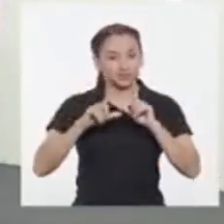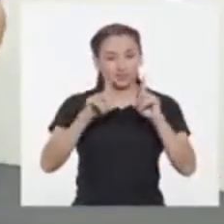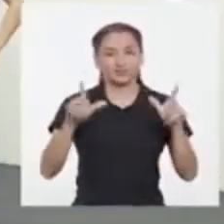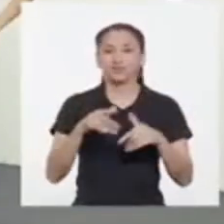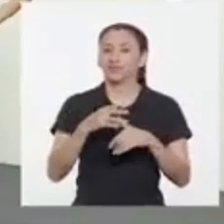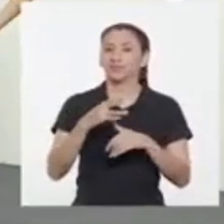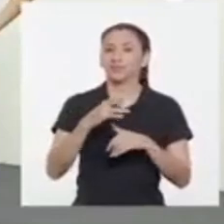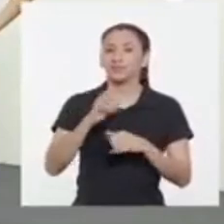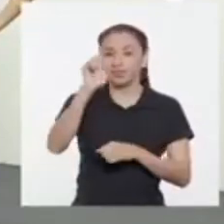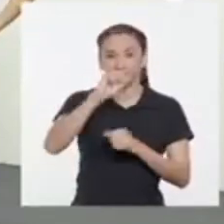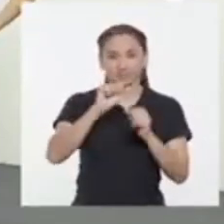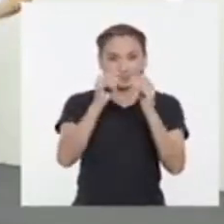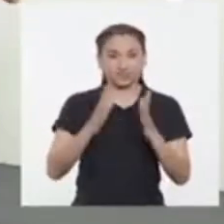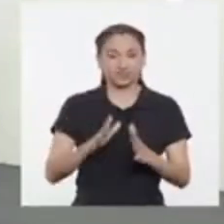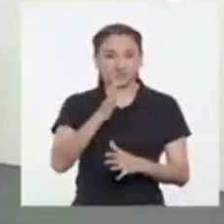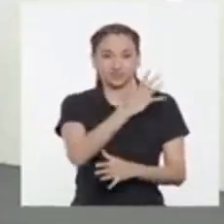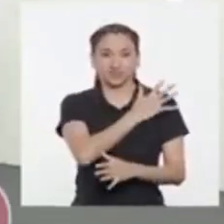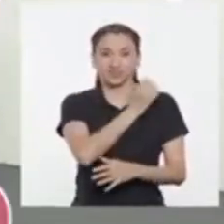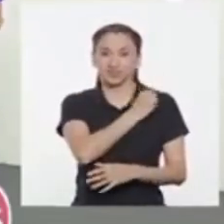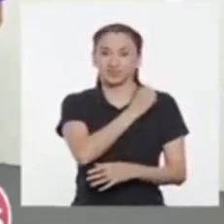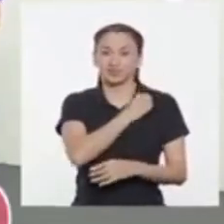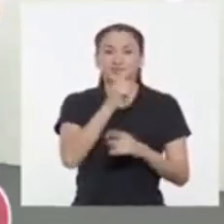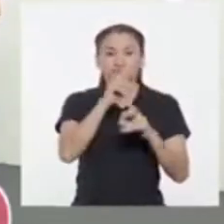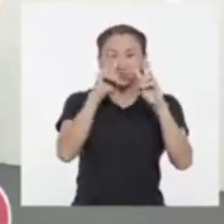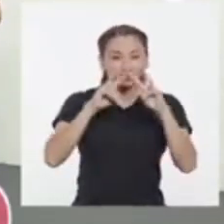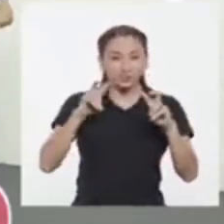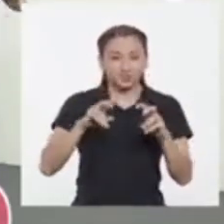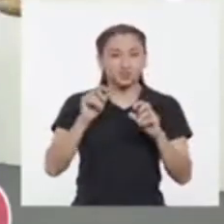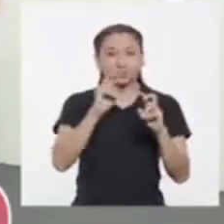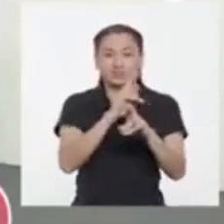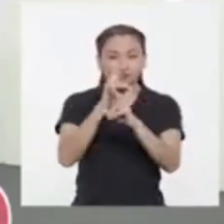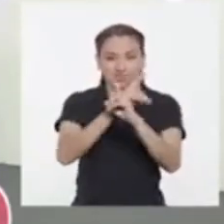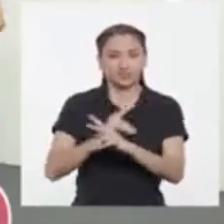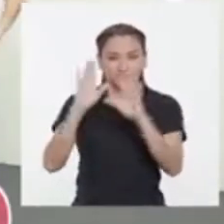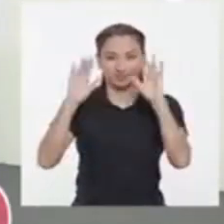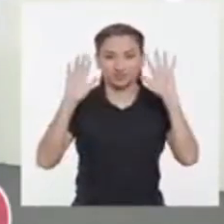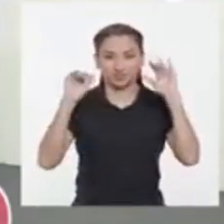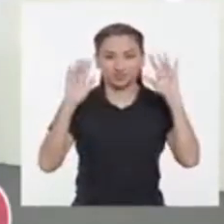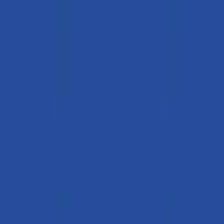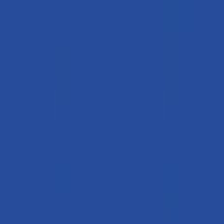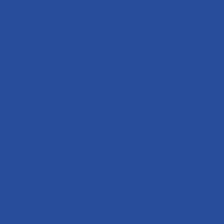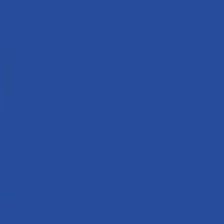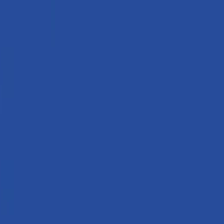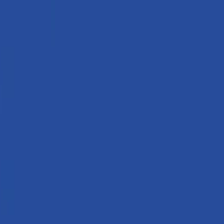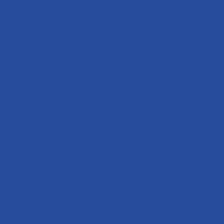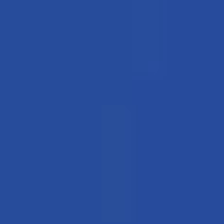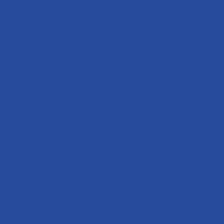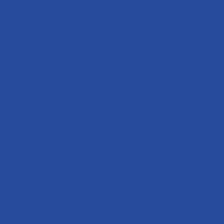programa, chicas y chicos de quinto de secundaria. Cuídense e investiguen mucho. ¡Chao!